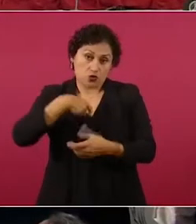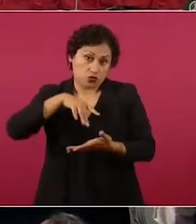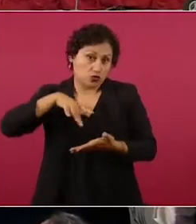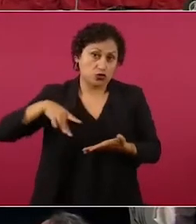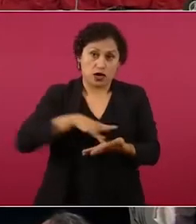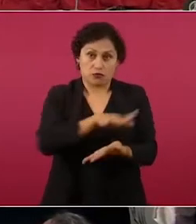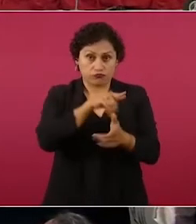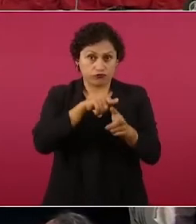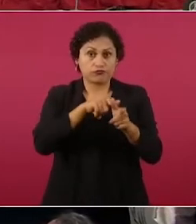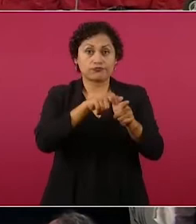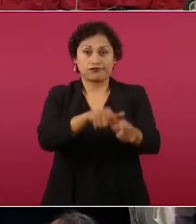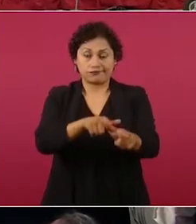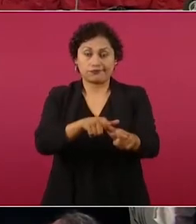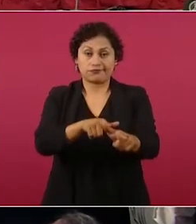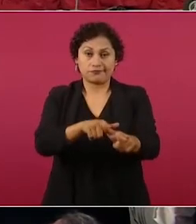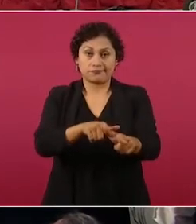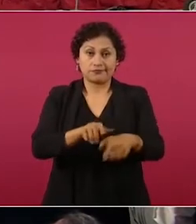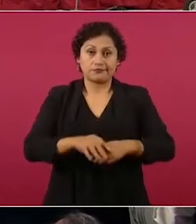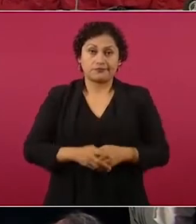En cuanto a Raquel,